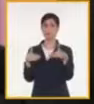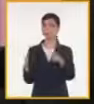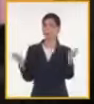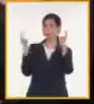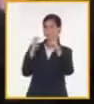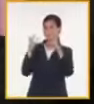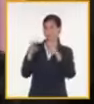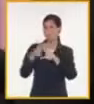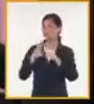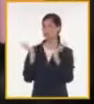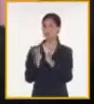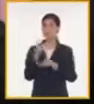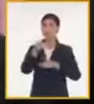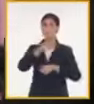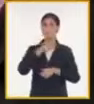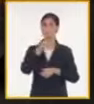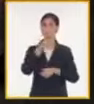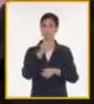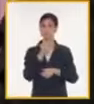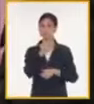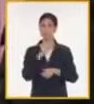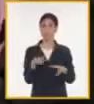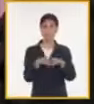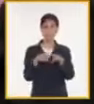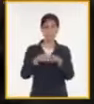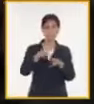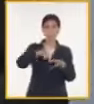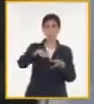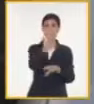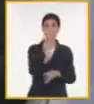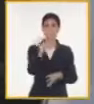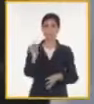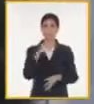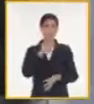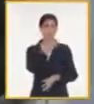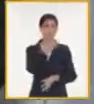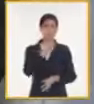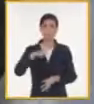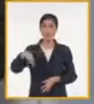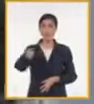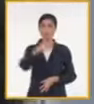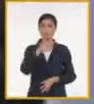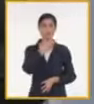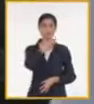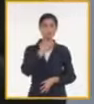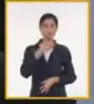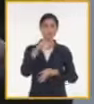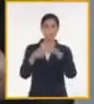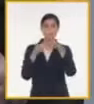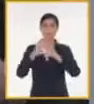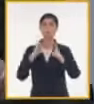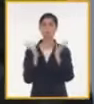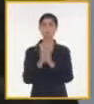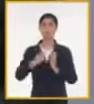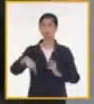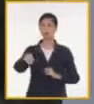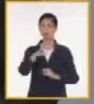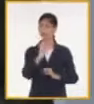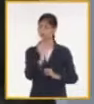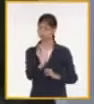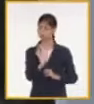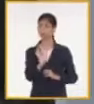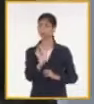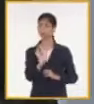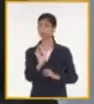entrevistarlo físicamente visitar los lugares y hacer un grupo de acciones punto de vista investigativo con todos los elementos que le